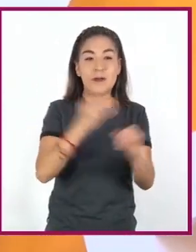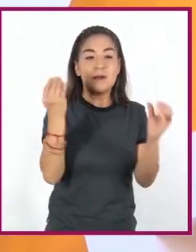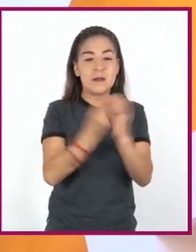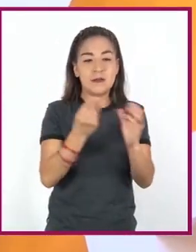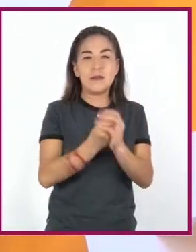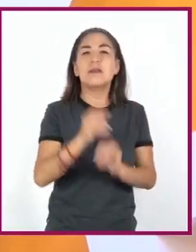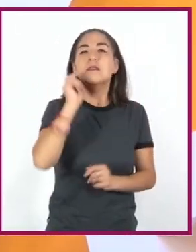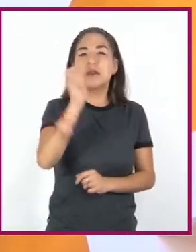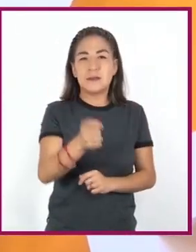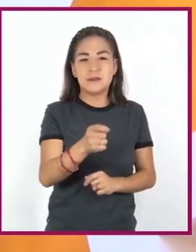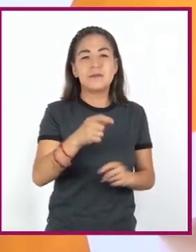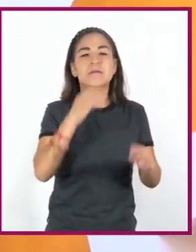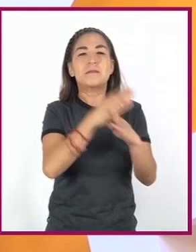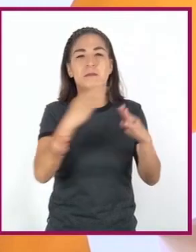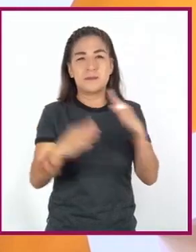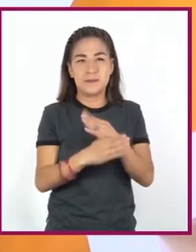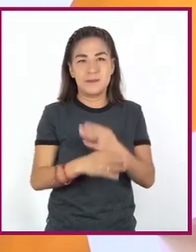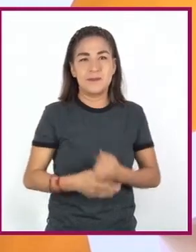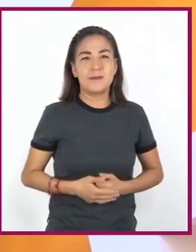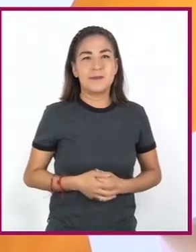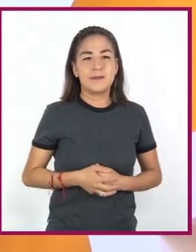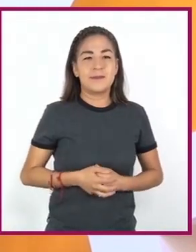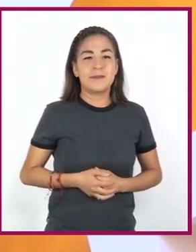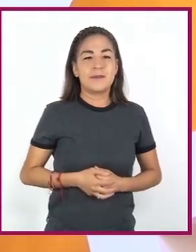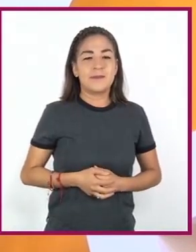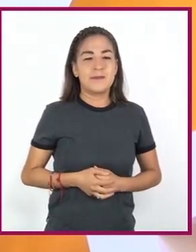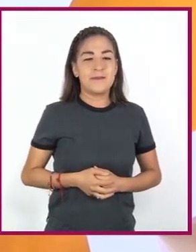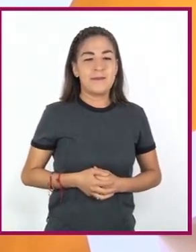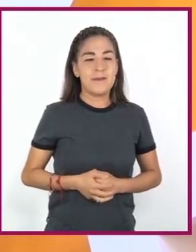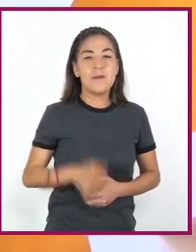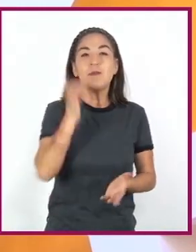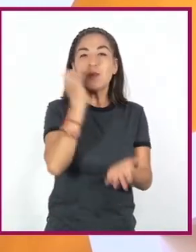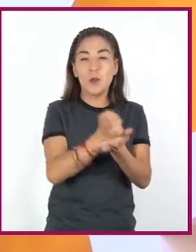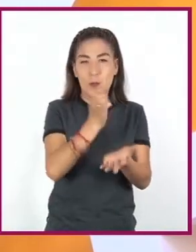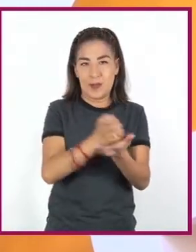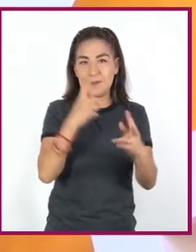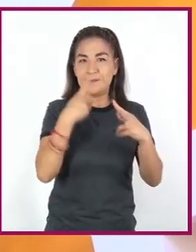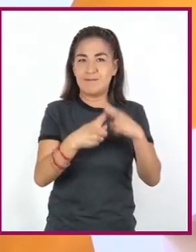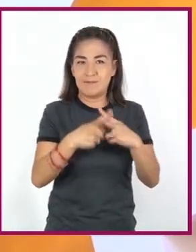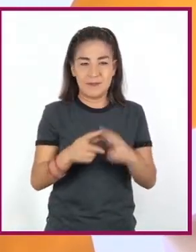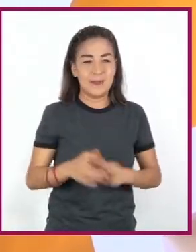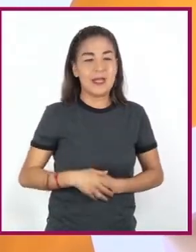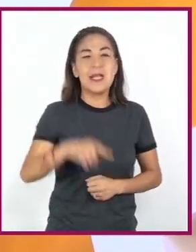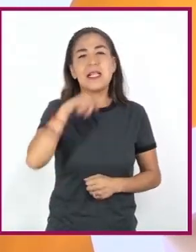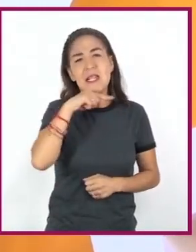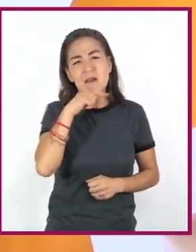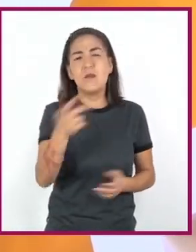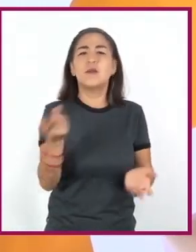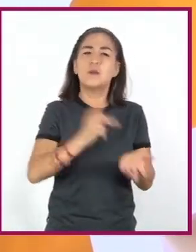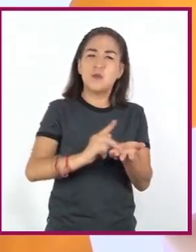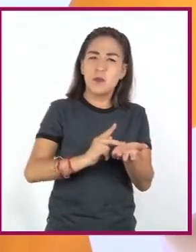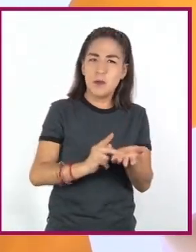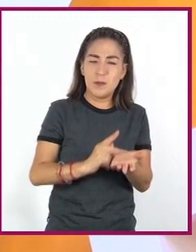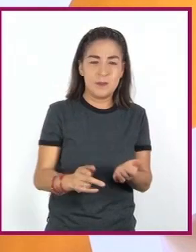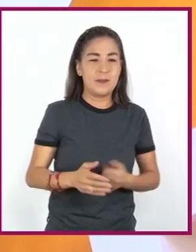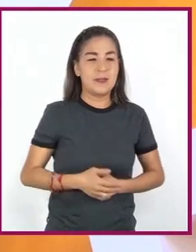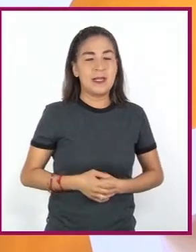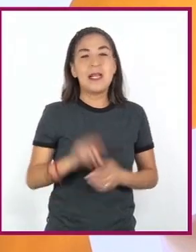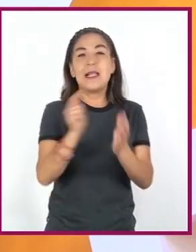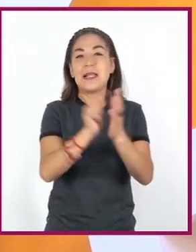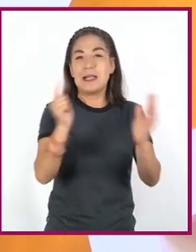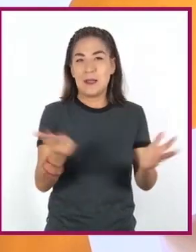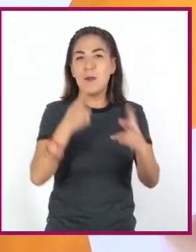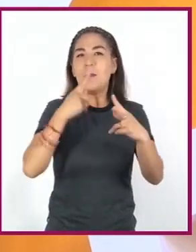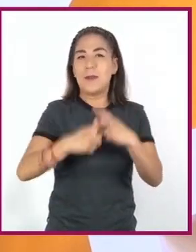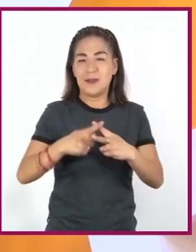tengan a la mano los siguientes materiales: su cuaderno de matemáticas, un lápiz o un bolígrafo, su libro de